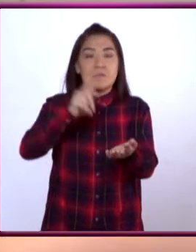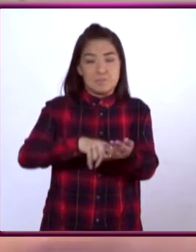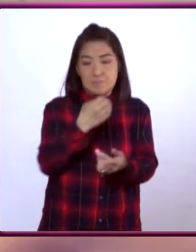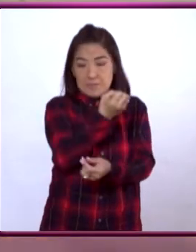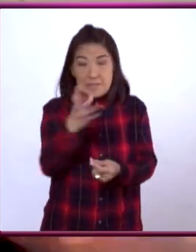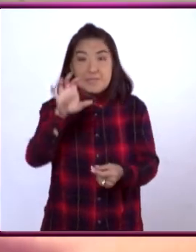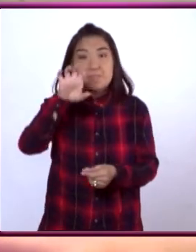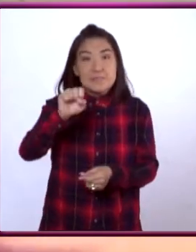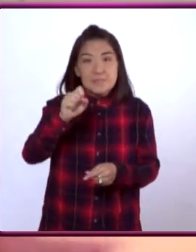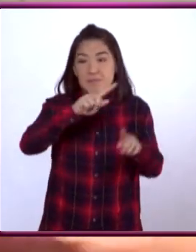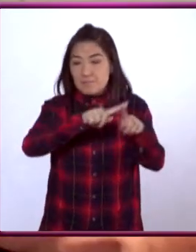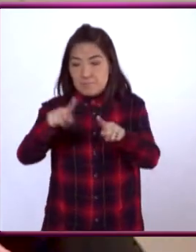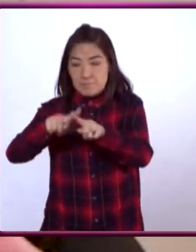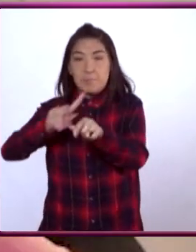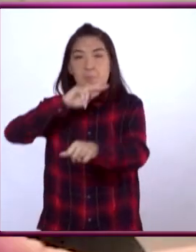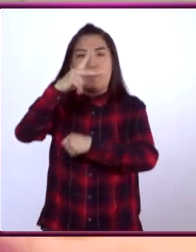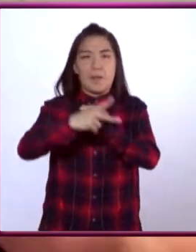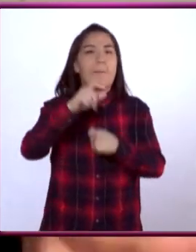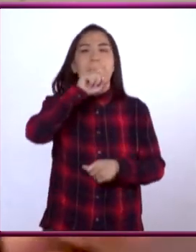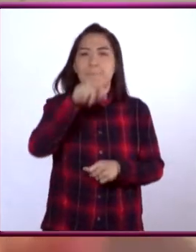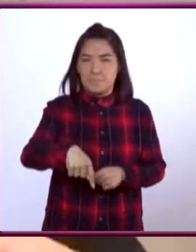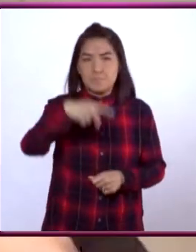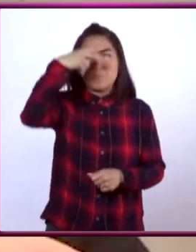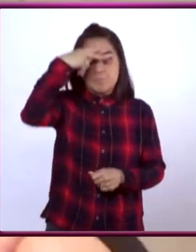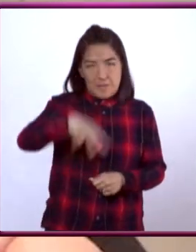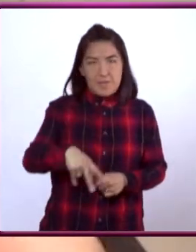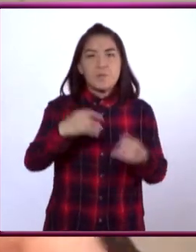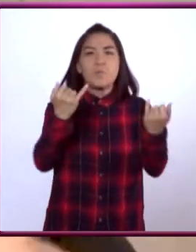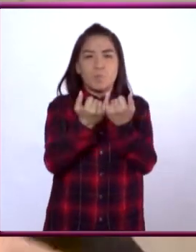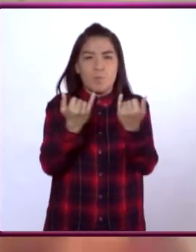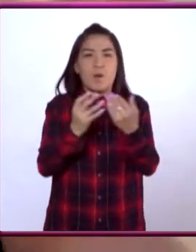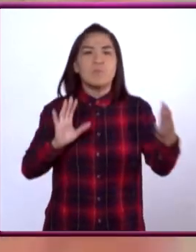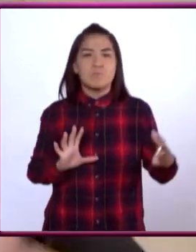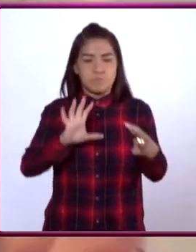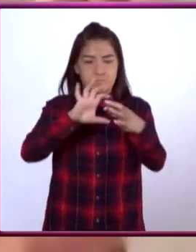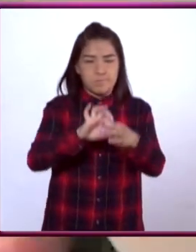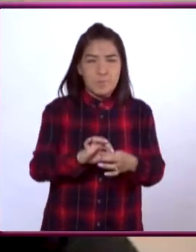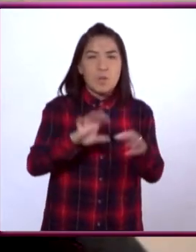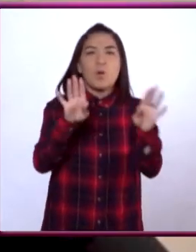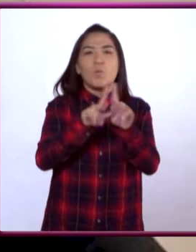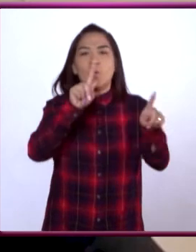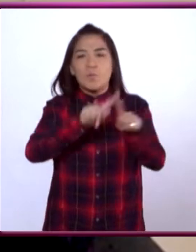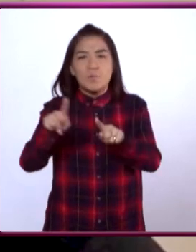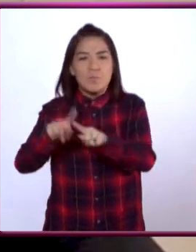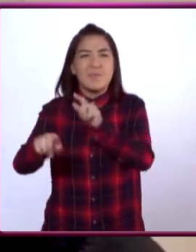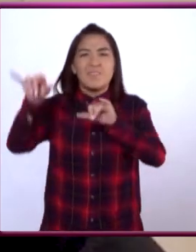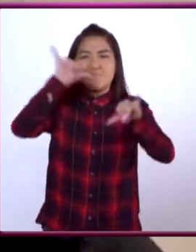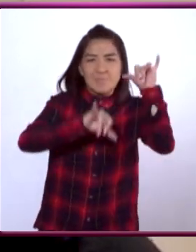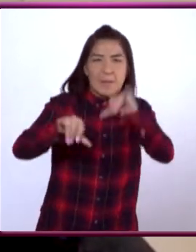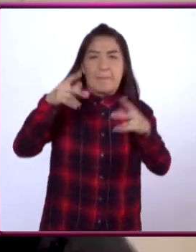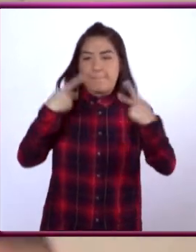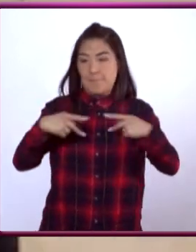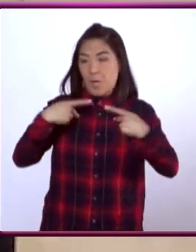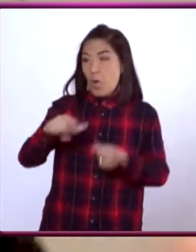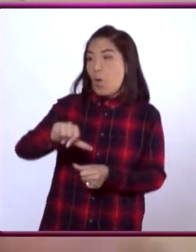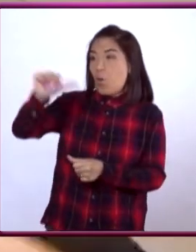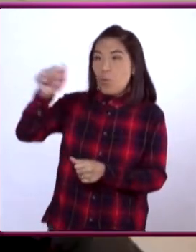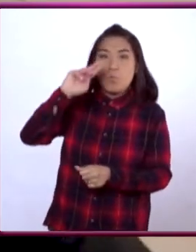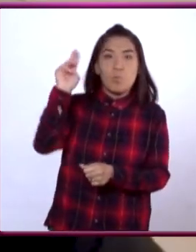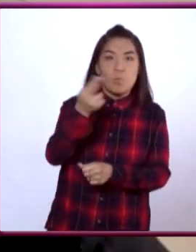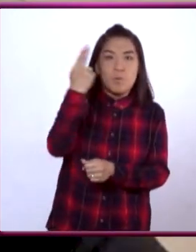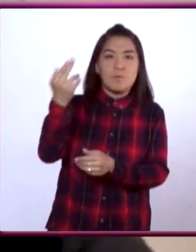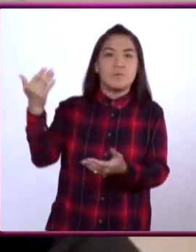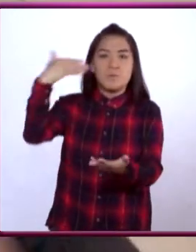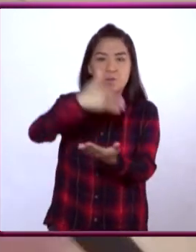colaboraciones de alrededor de 60 diferentes países. En eso se incluye México, que colaboran en algunos de los experimentos, ya sea con gente que viene con